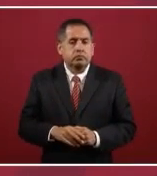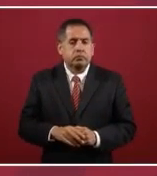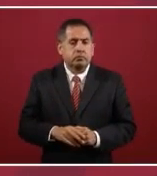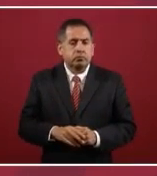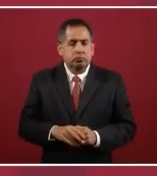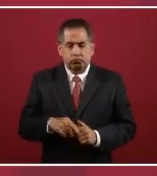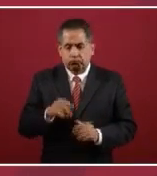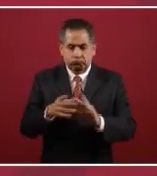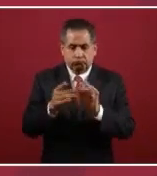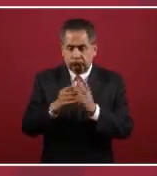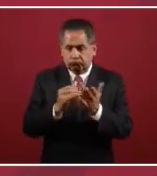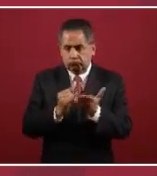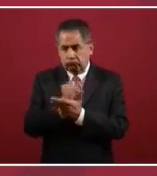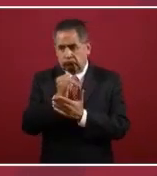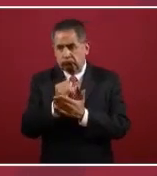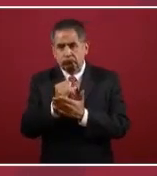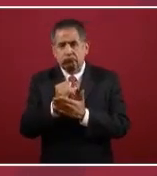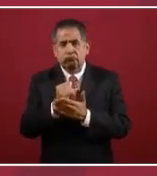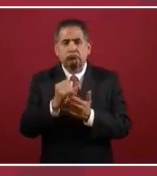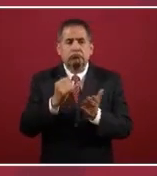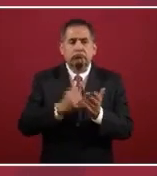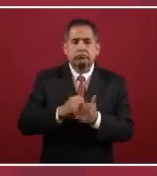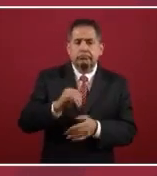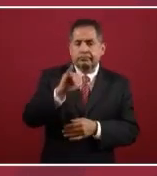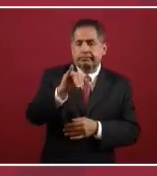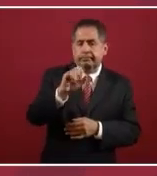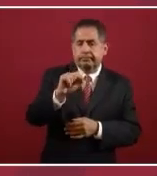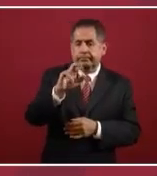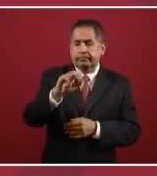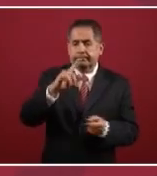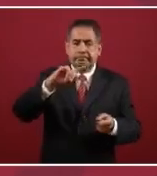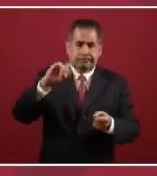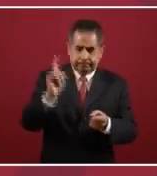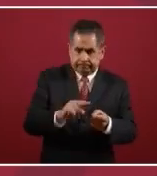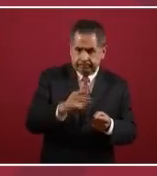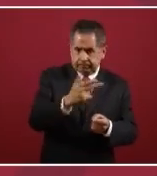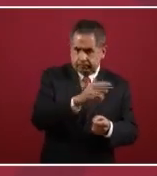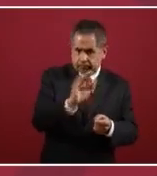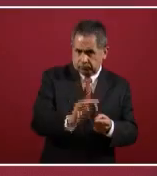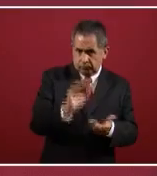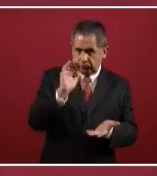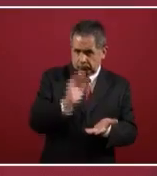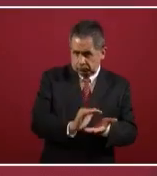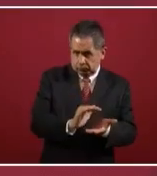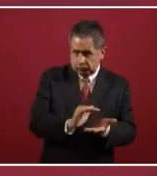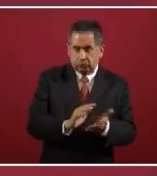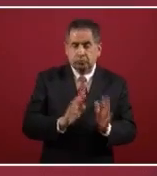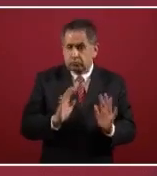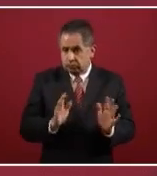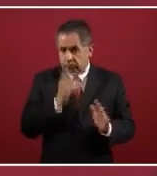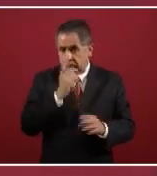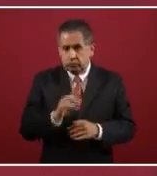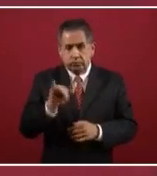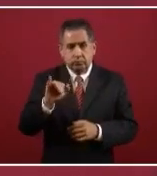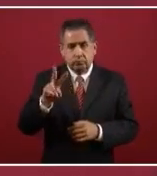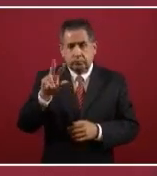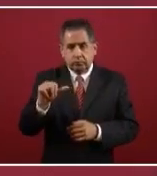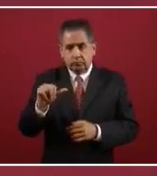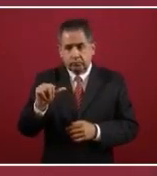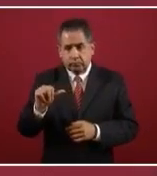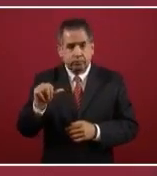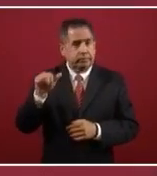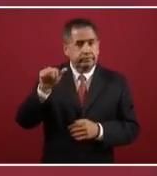se decidió bajar el impuesto sobre la renta al 20%, bajar el IVA